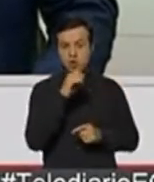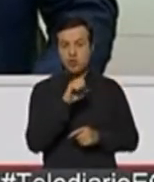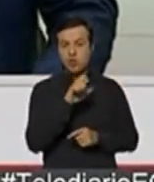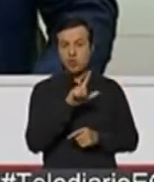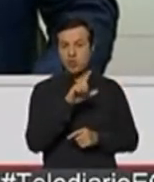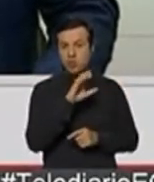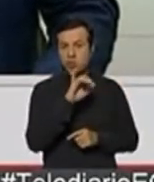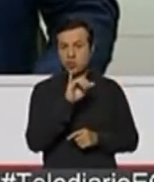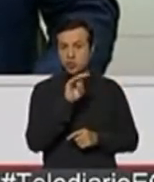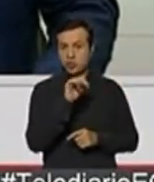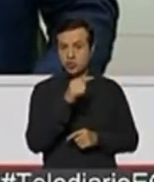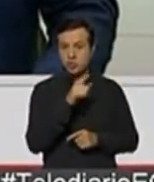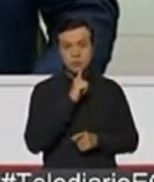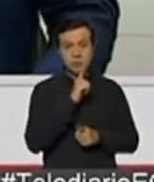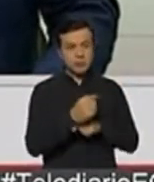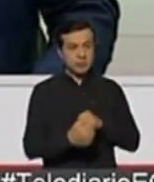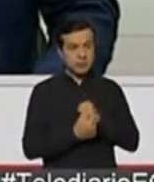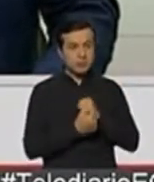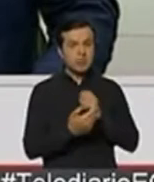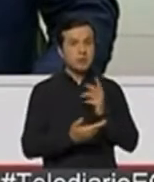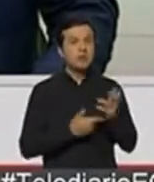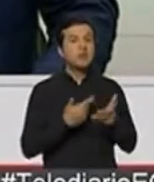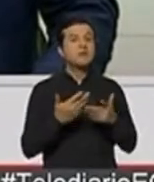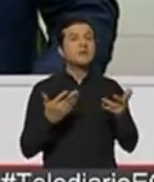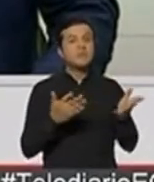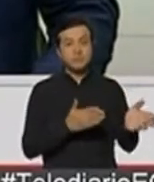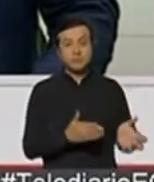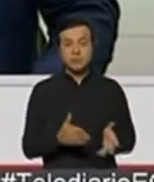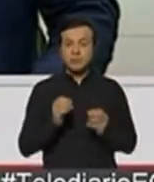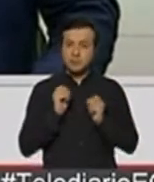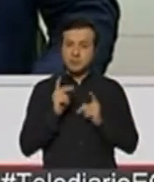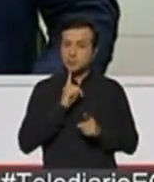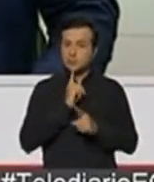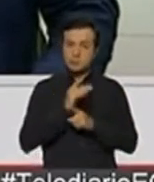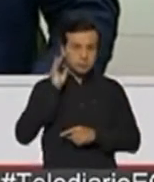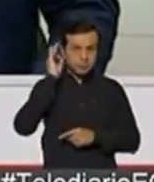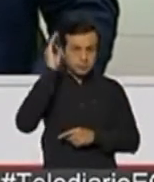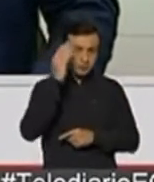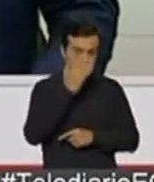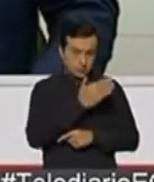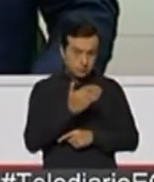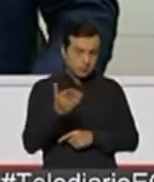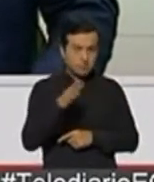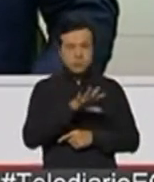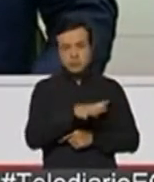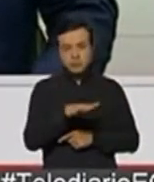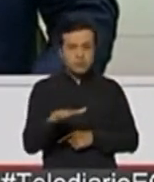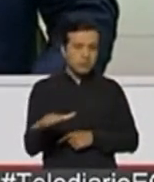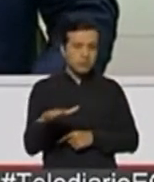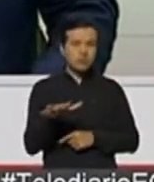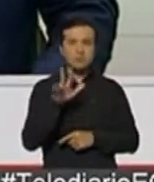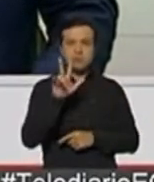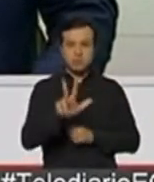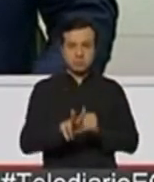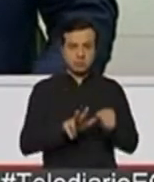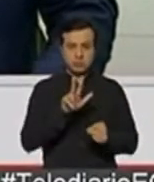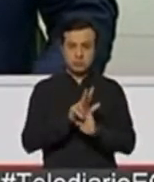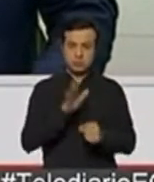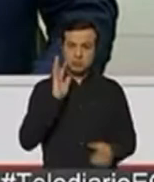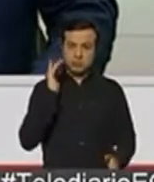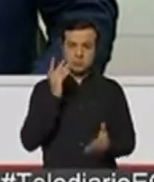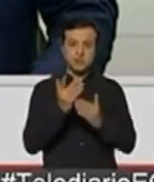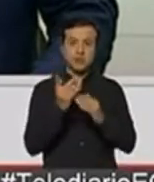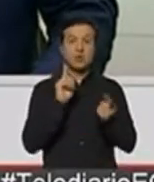algunas perspectivas interesantes de qué es lo que se ha estado pasando y las oportunidades hacia el futuro. Hace aproximadamente unos 3 años hubo un encuentro